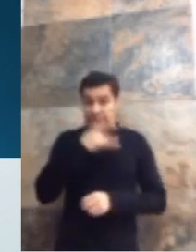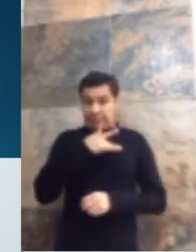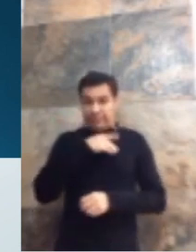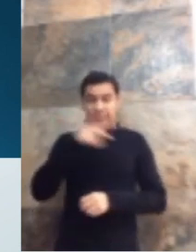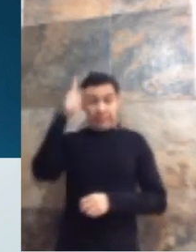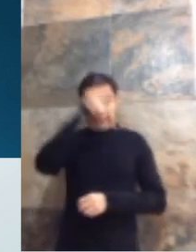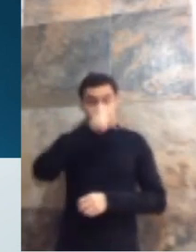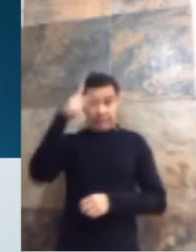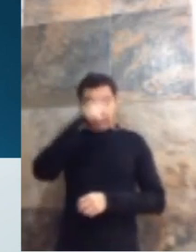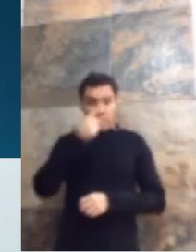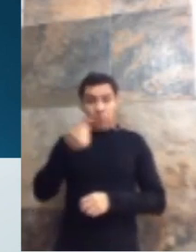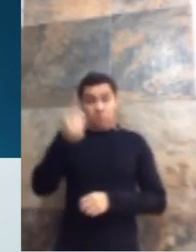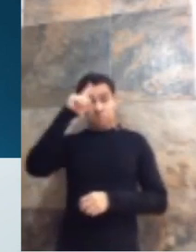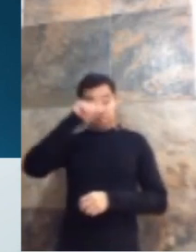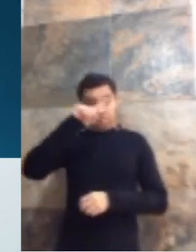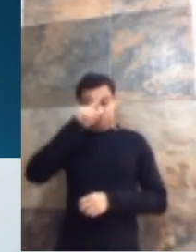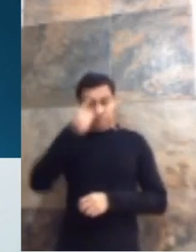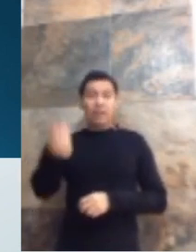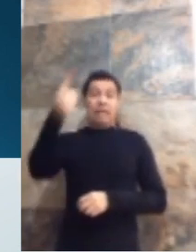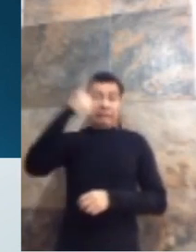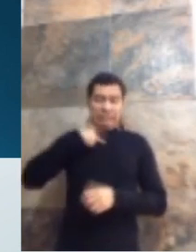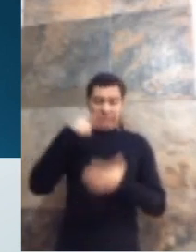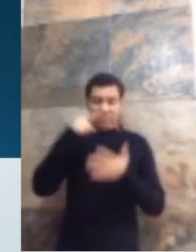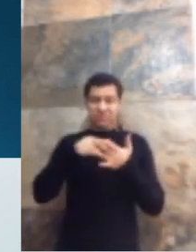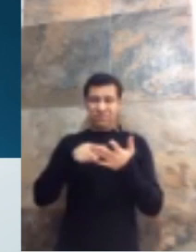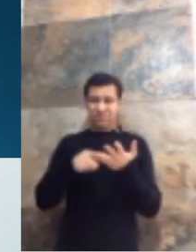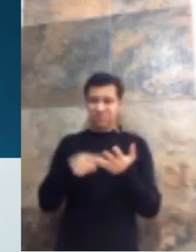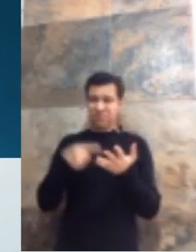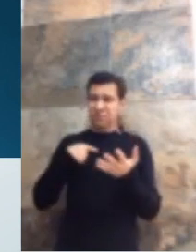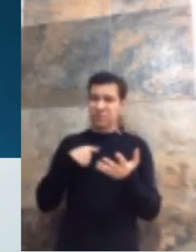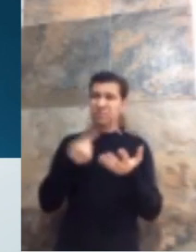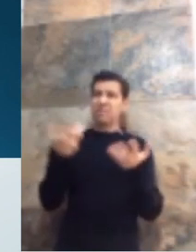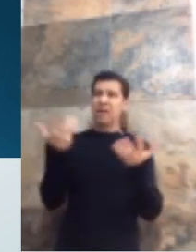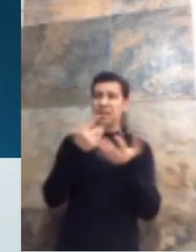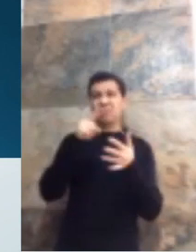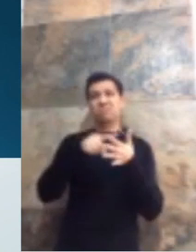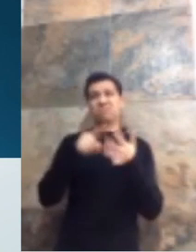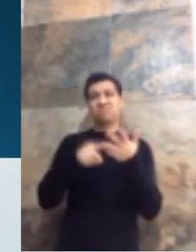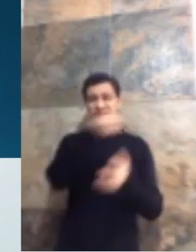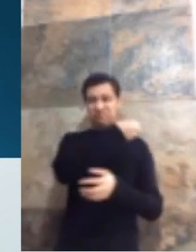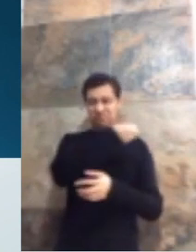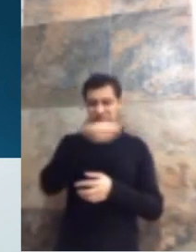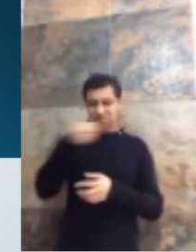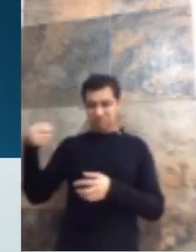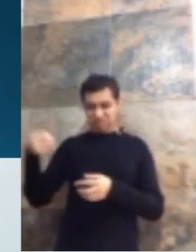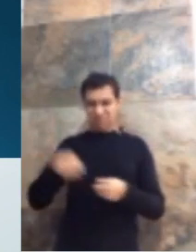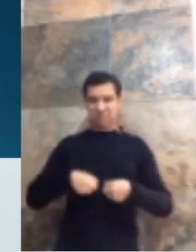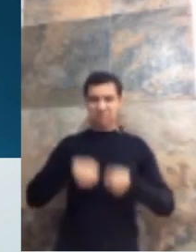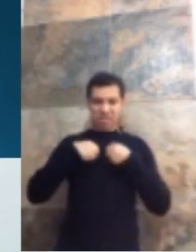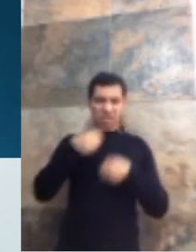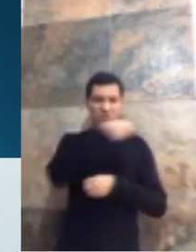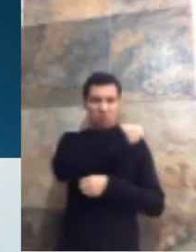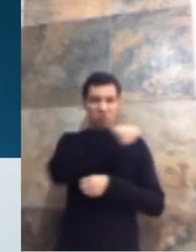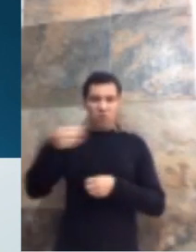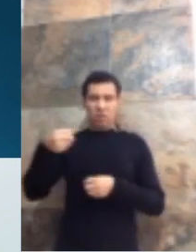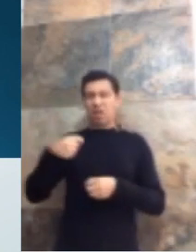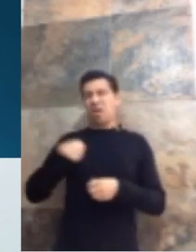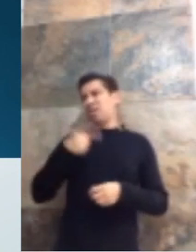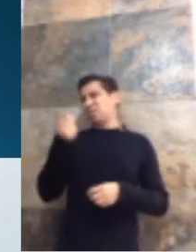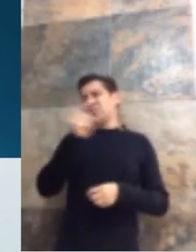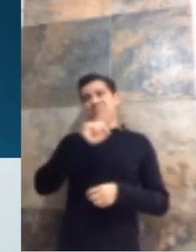escuchado. Van a decirme qué hacer y yo no quiero que me digan qué hacer. Hay personas que tienen esta idea de que